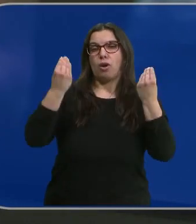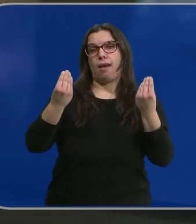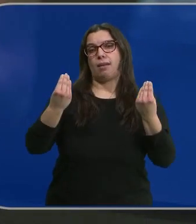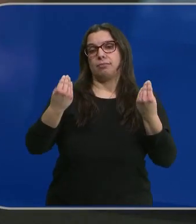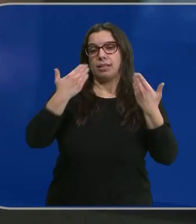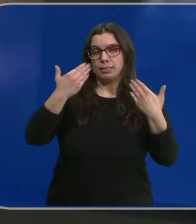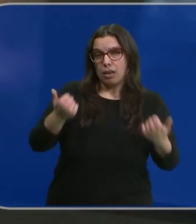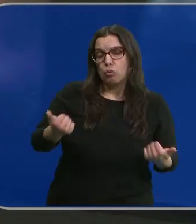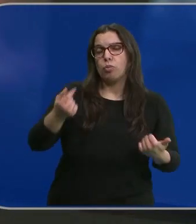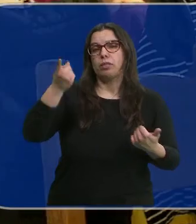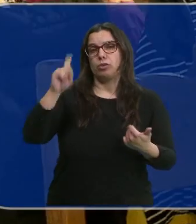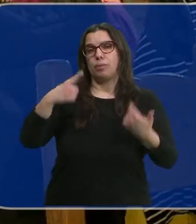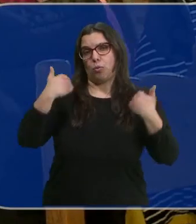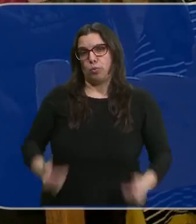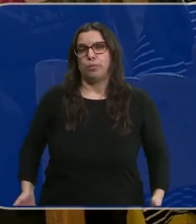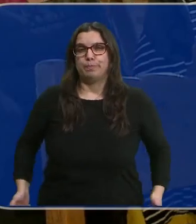forma física.